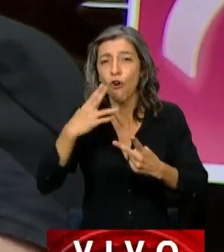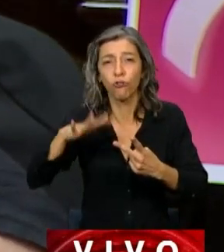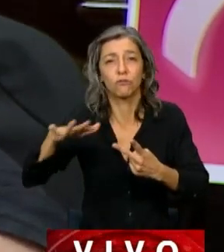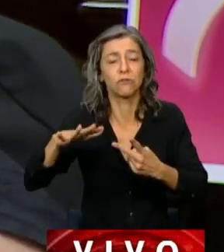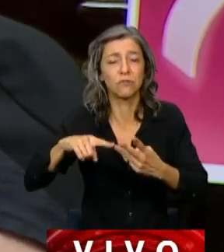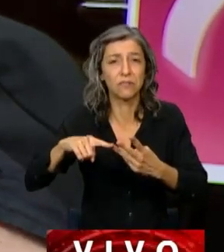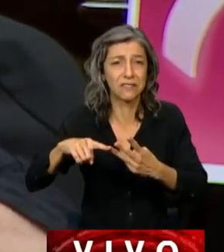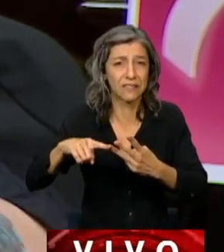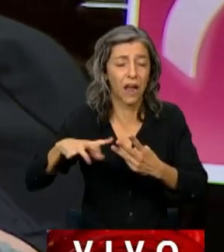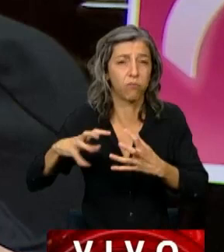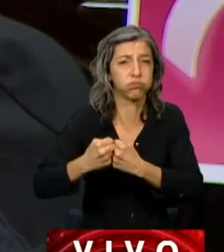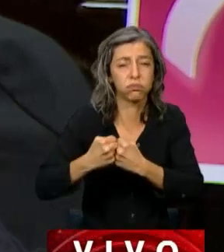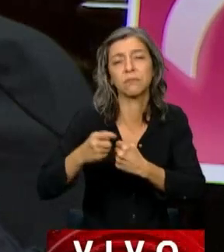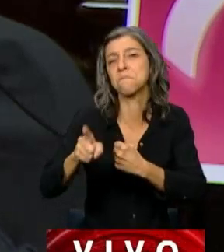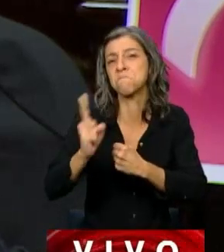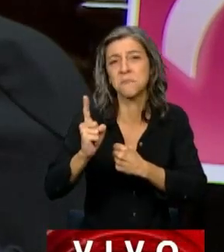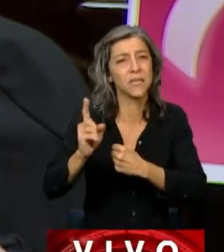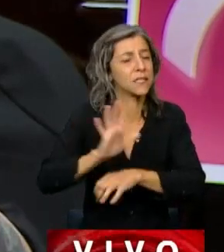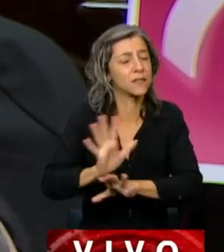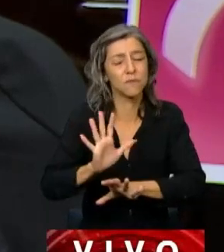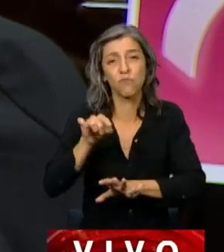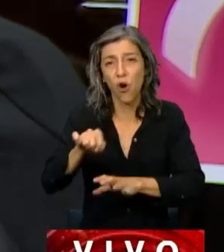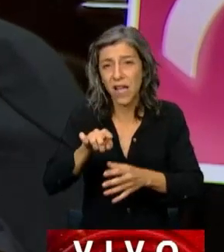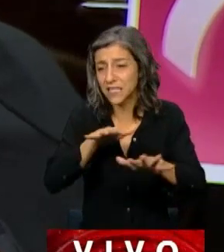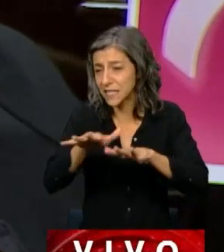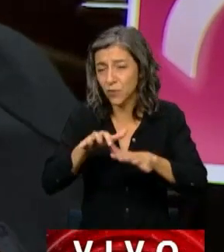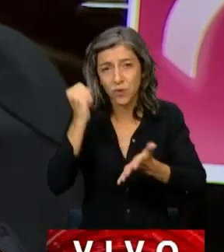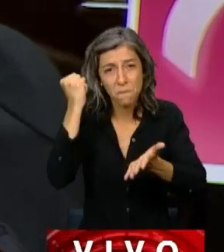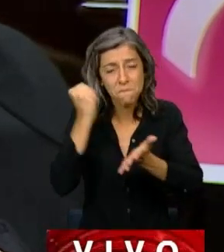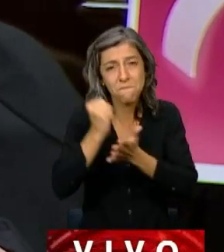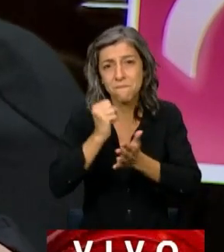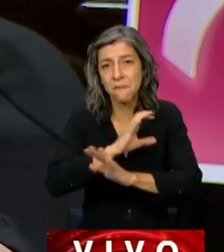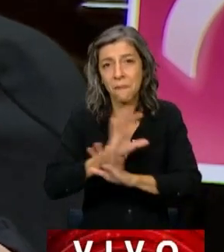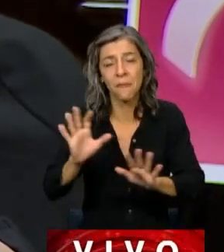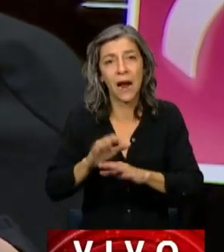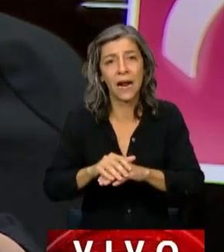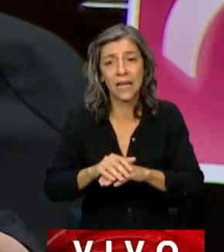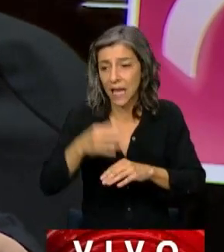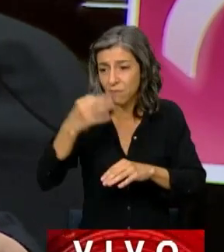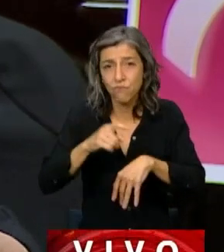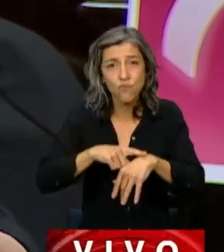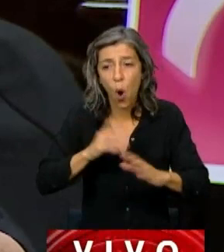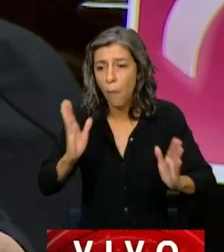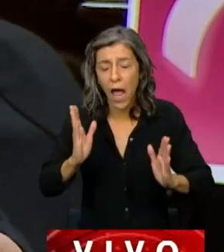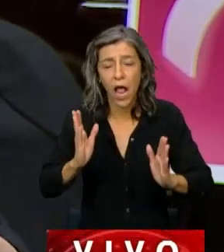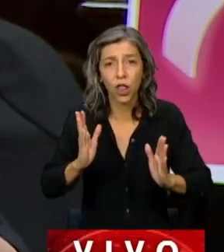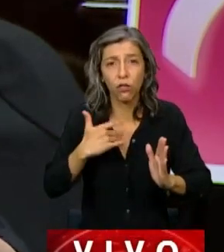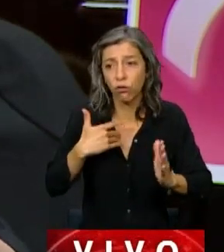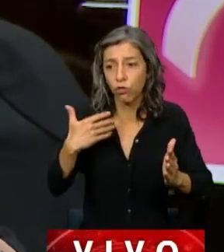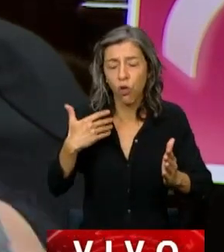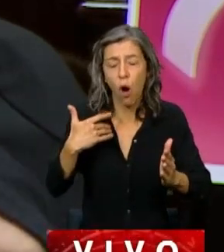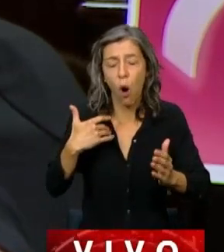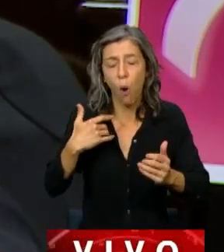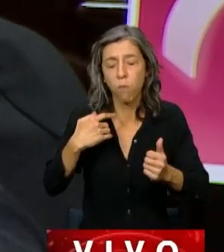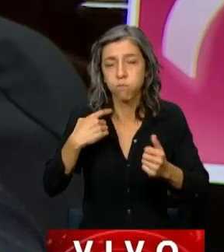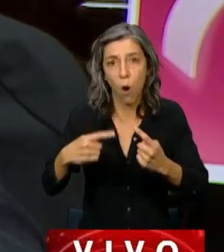casualidad han hecho que ocurrieran muy cerca uno del otro y que más allá de las diferencias